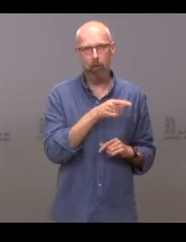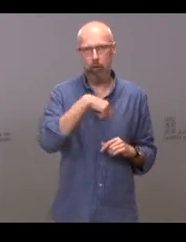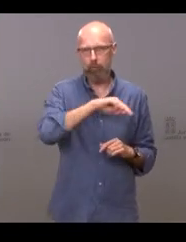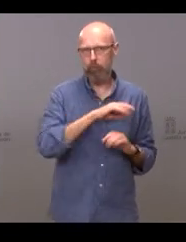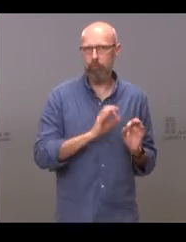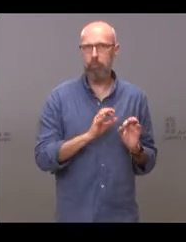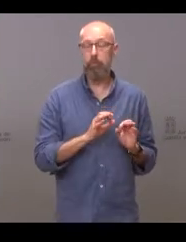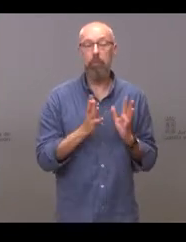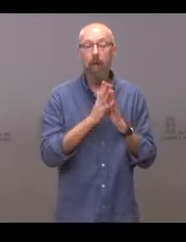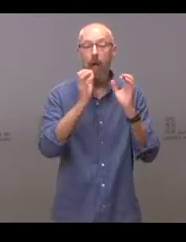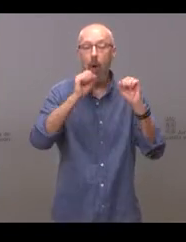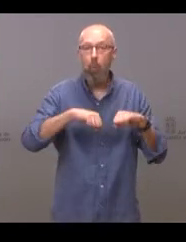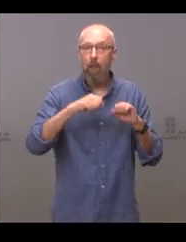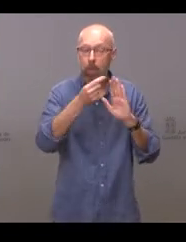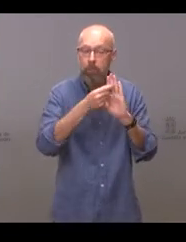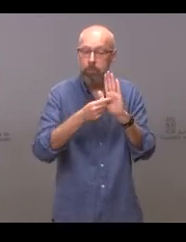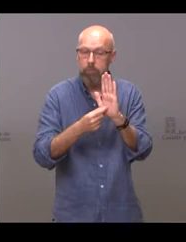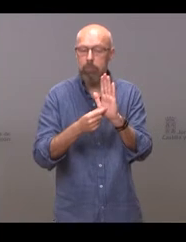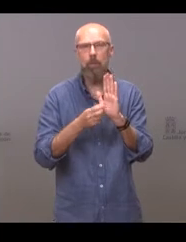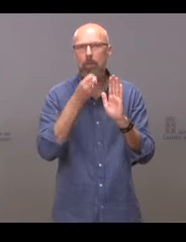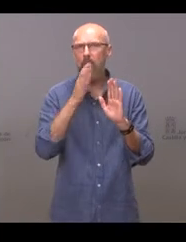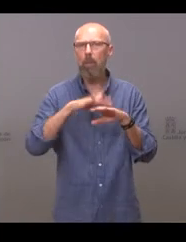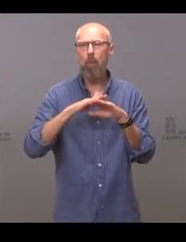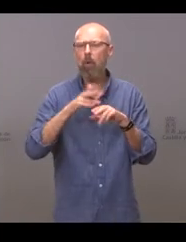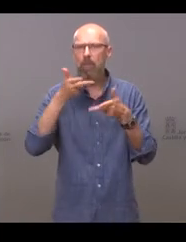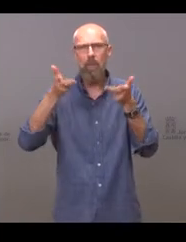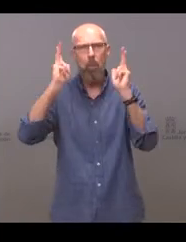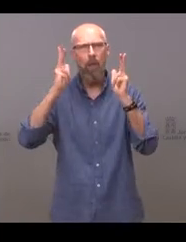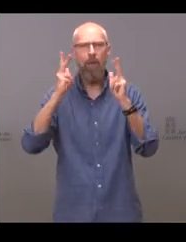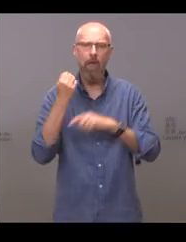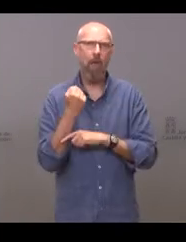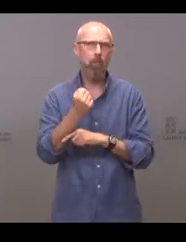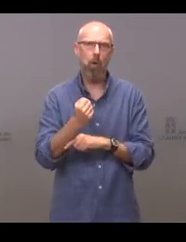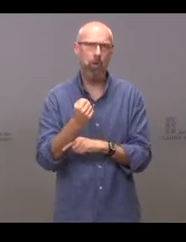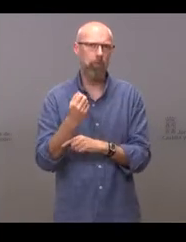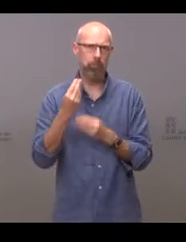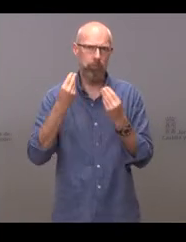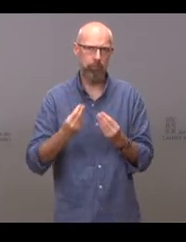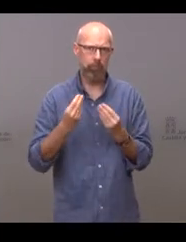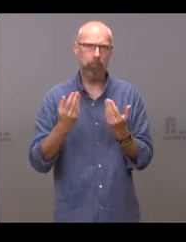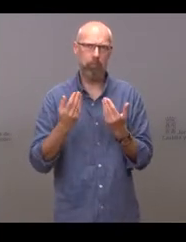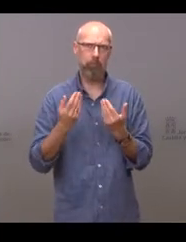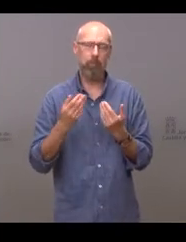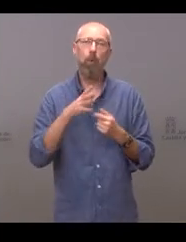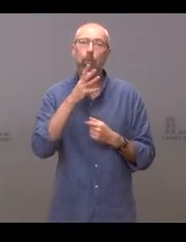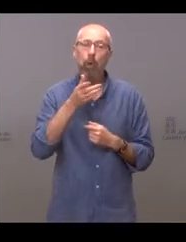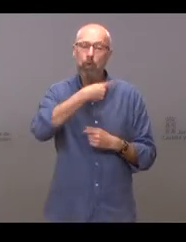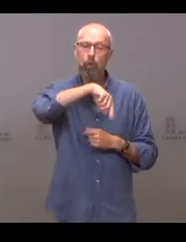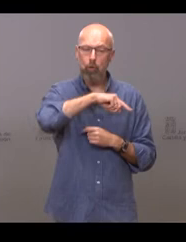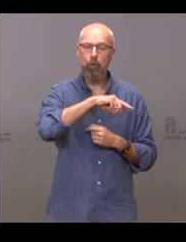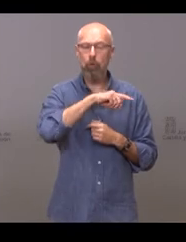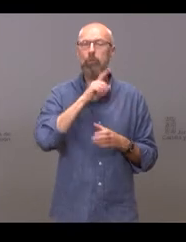costosos son buenos para la democracia refuerza en la democracia y eso es el acto de responsabilidad por el que estamos aquí también